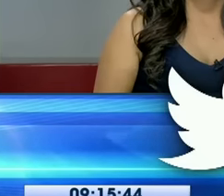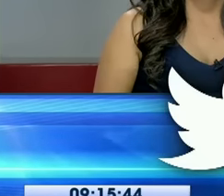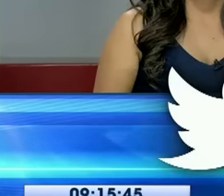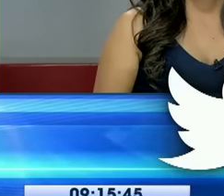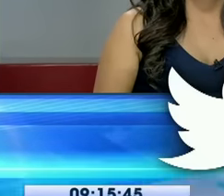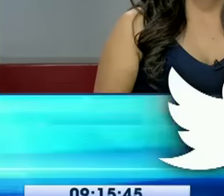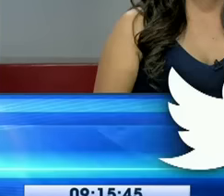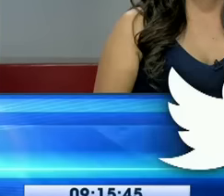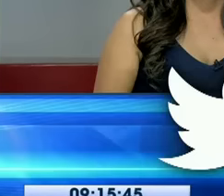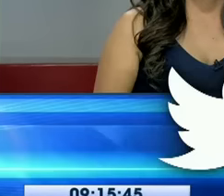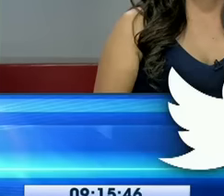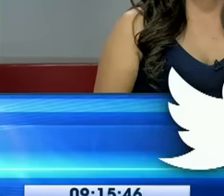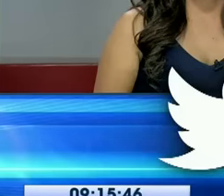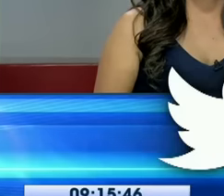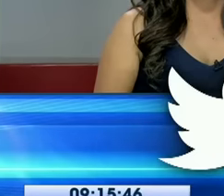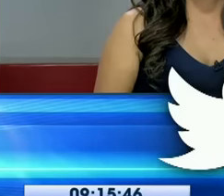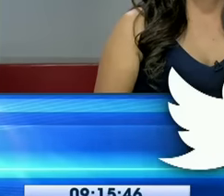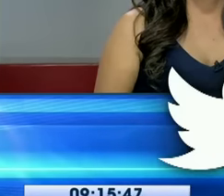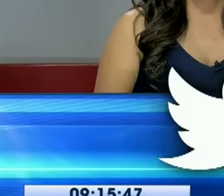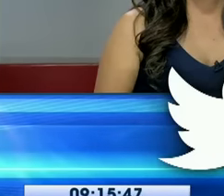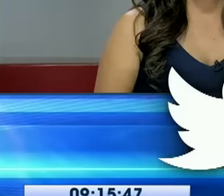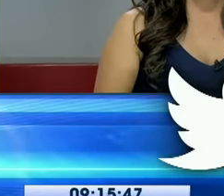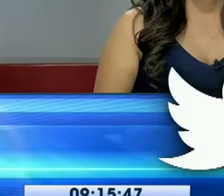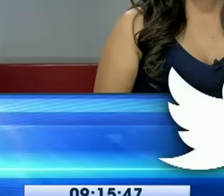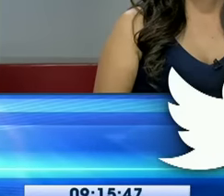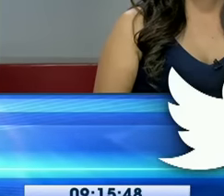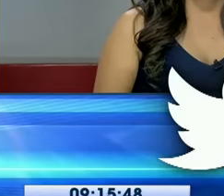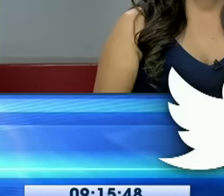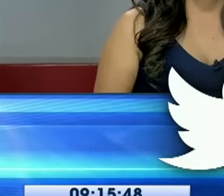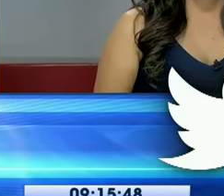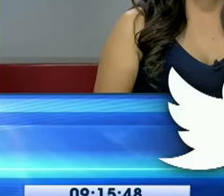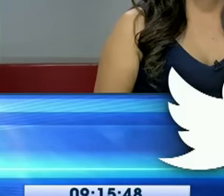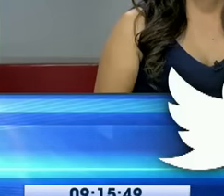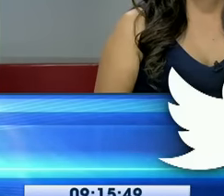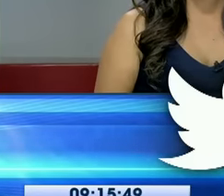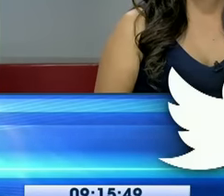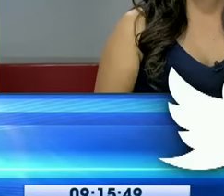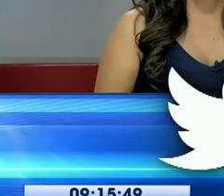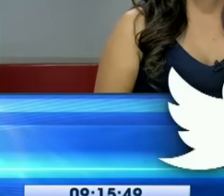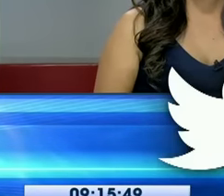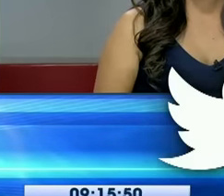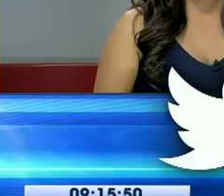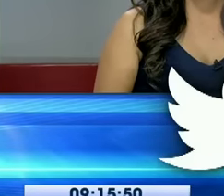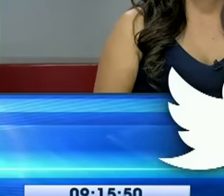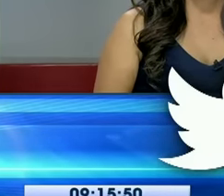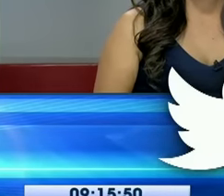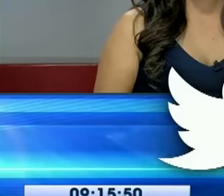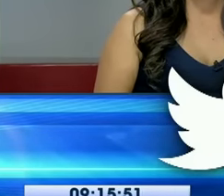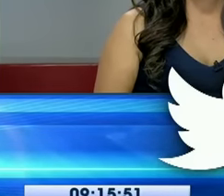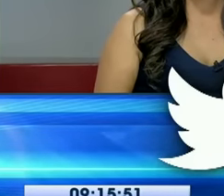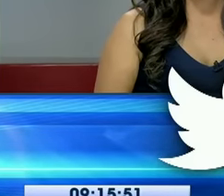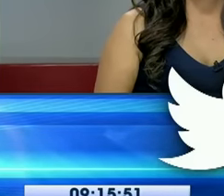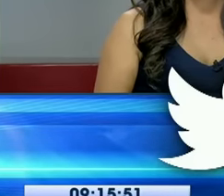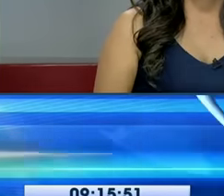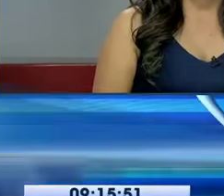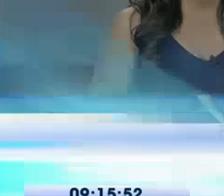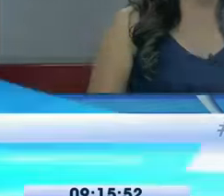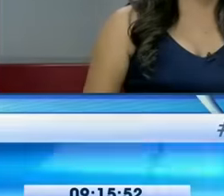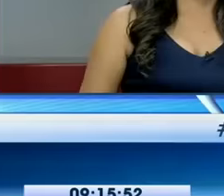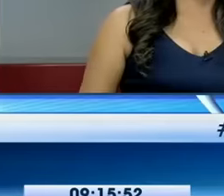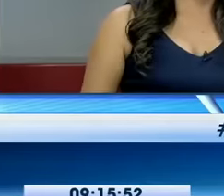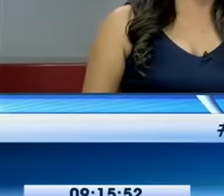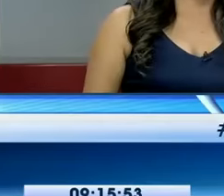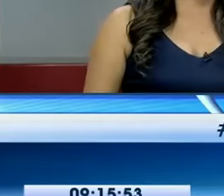ejemplo, zanahoria, hashtag precio elevado, y a cómo lo encontró usted a diferencia de cómo estaba. Claro. Para nosotros